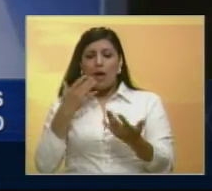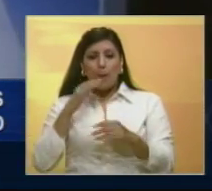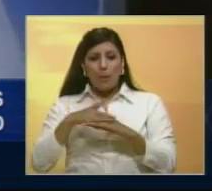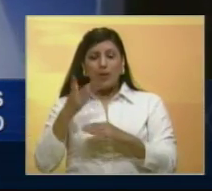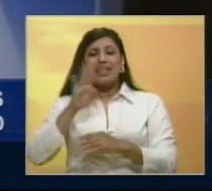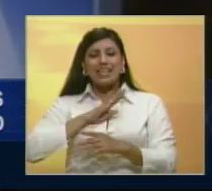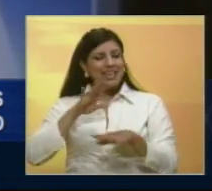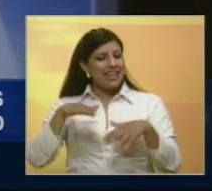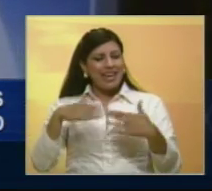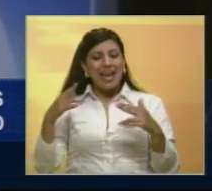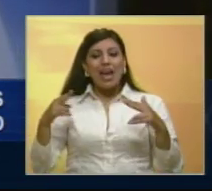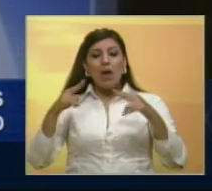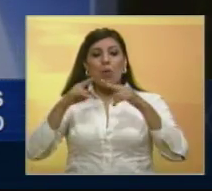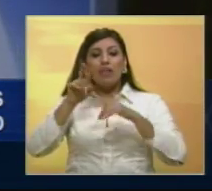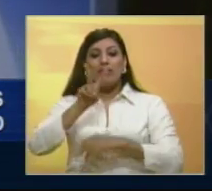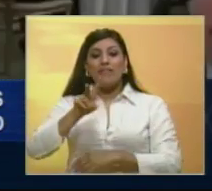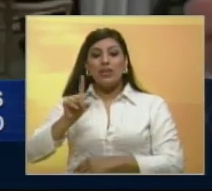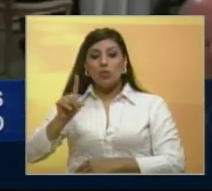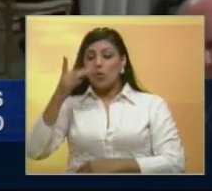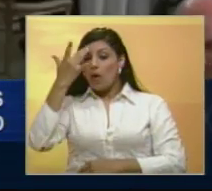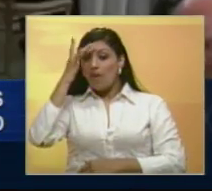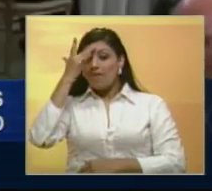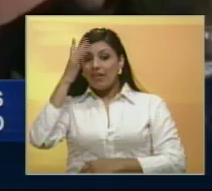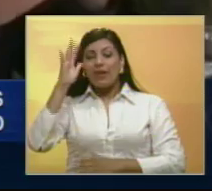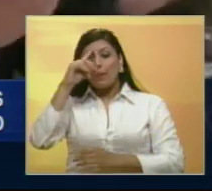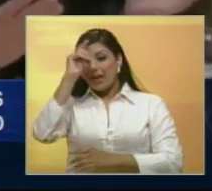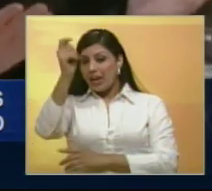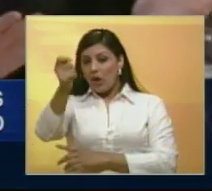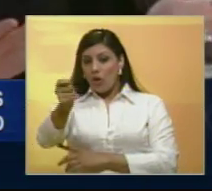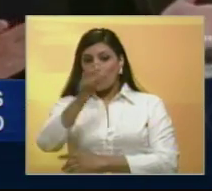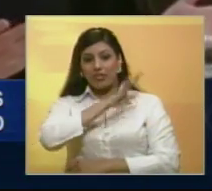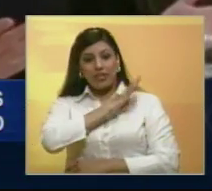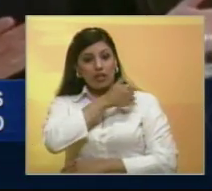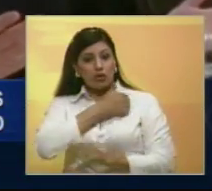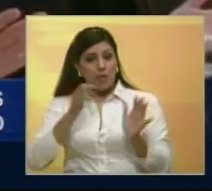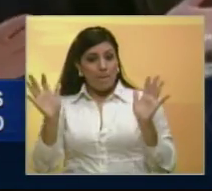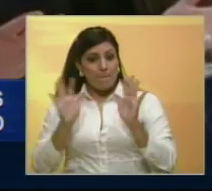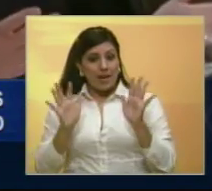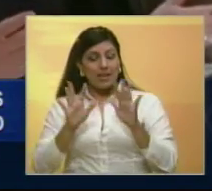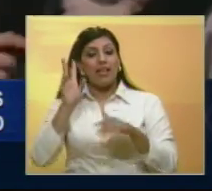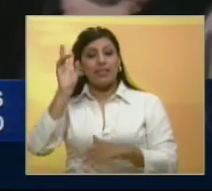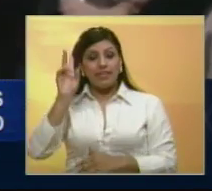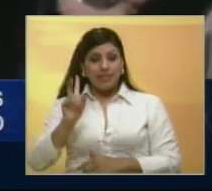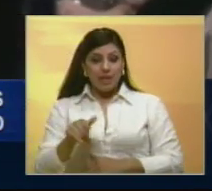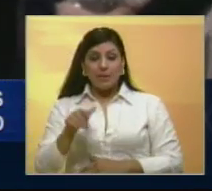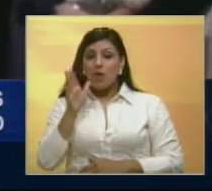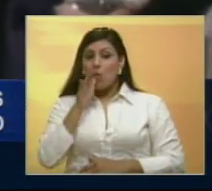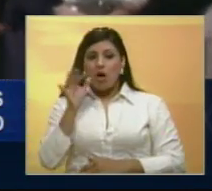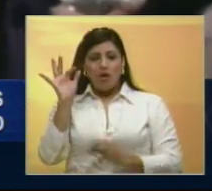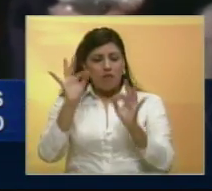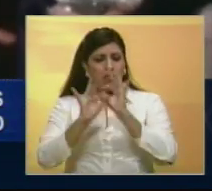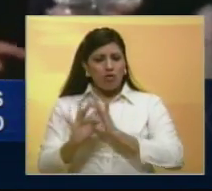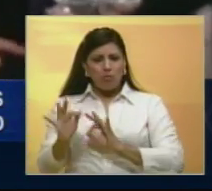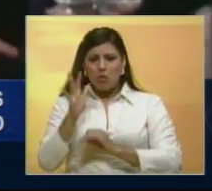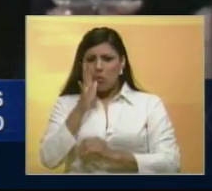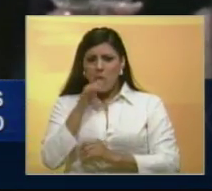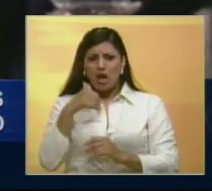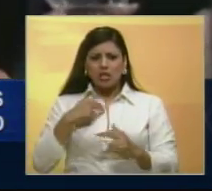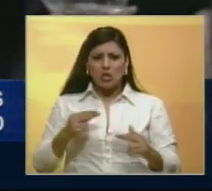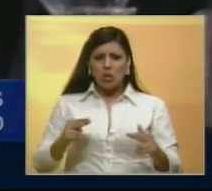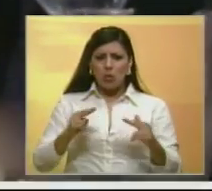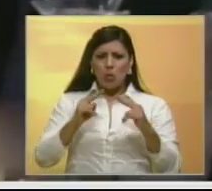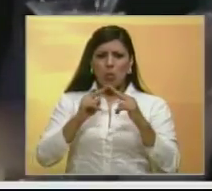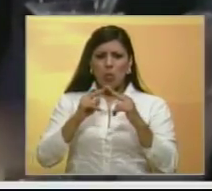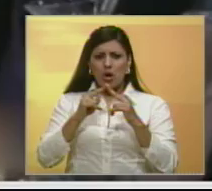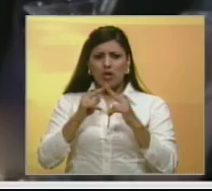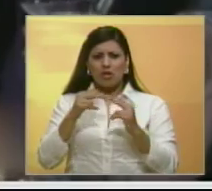ocurrirá es un encuentro el 21 de febrero para homenajear al director. También señaló que de ninguna manera existiría un